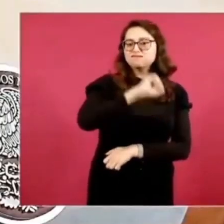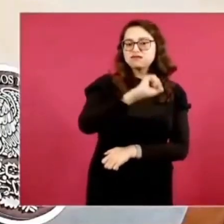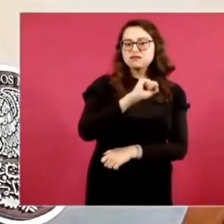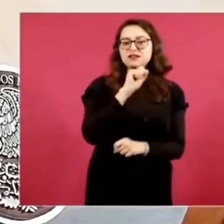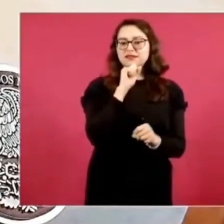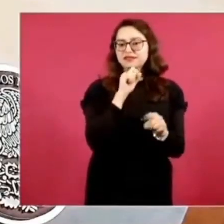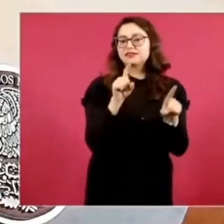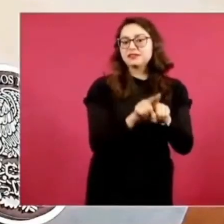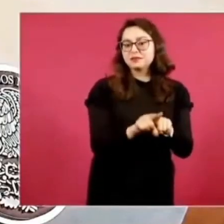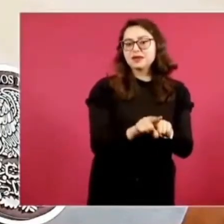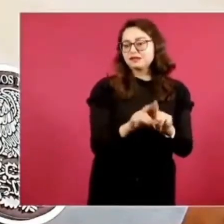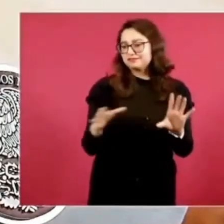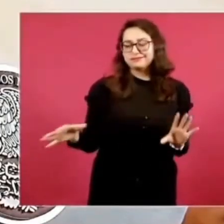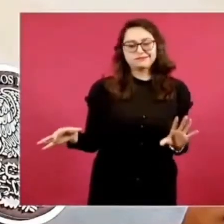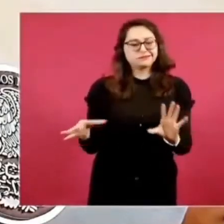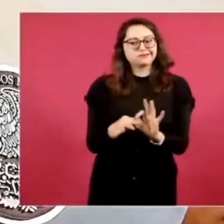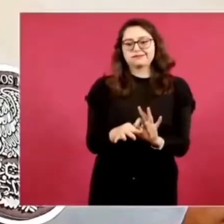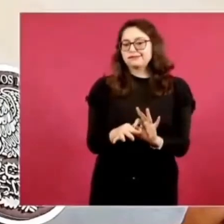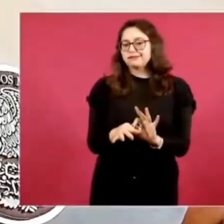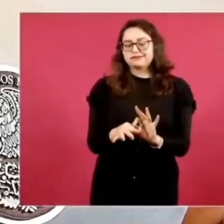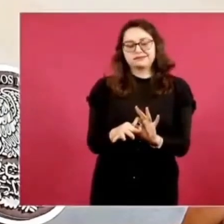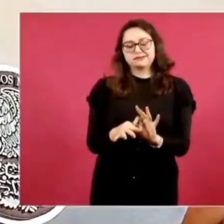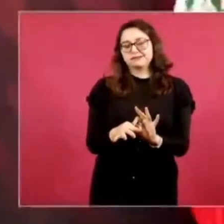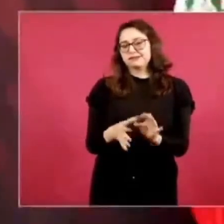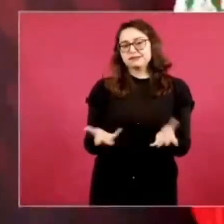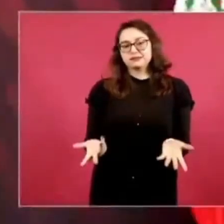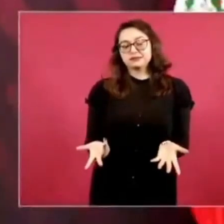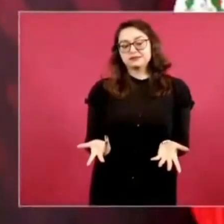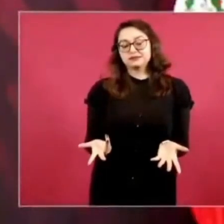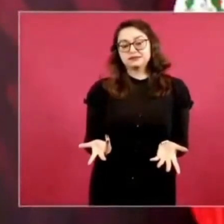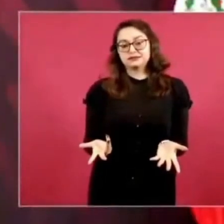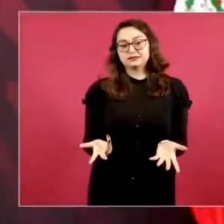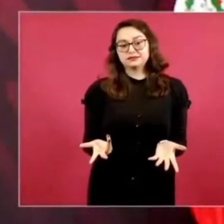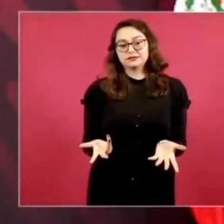del precio de las gasolinas,